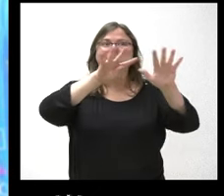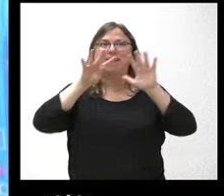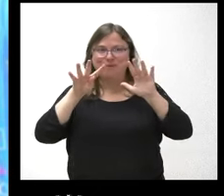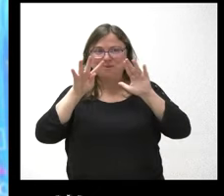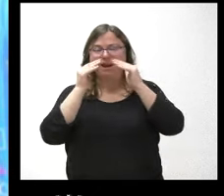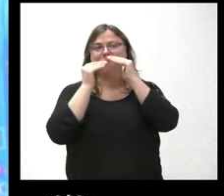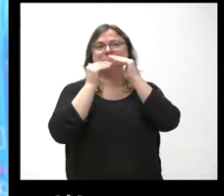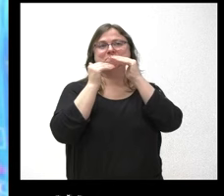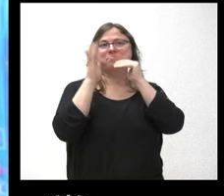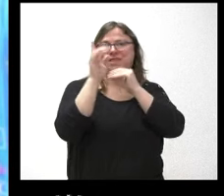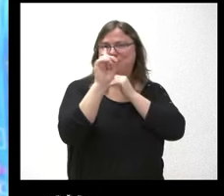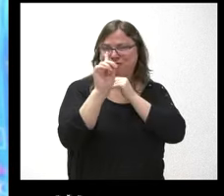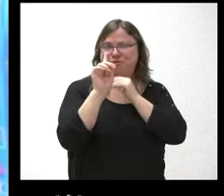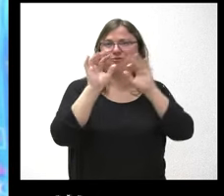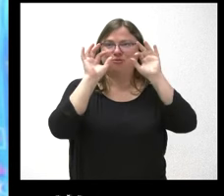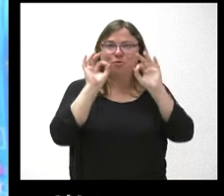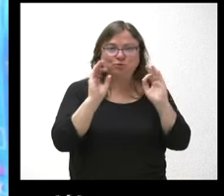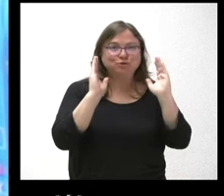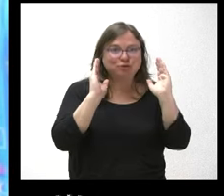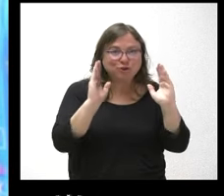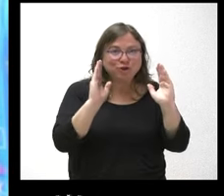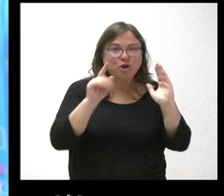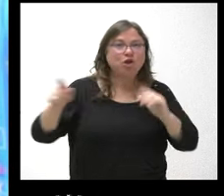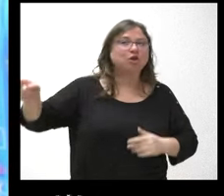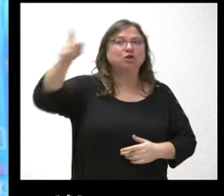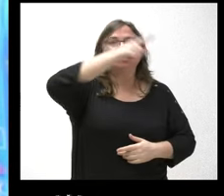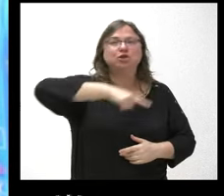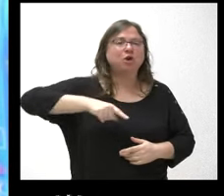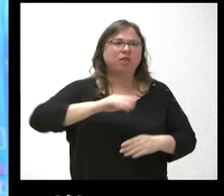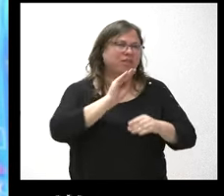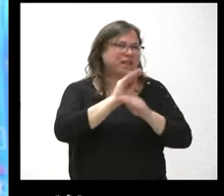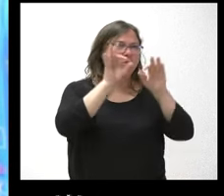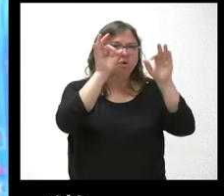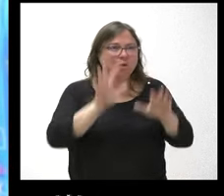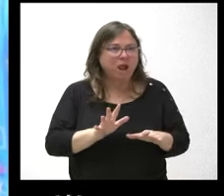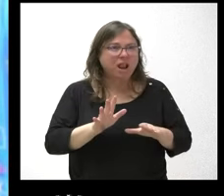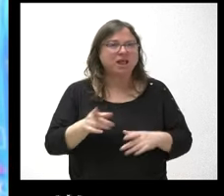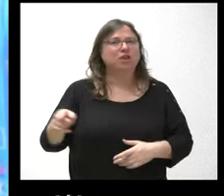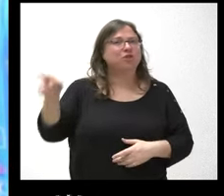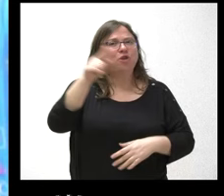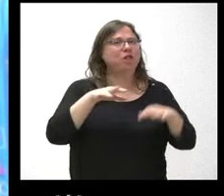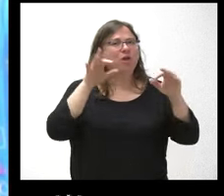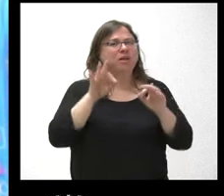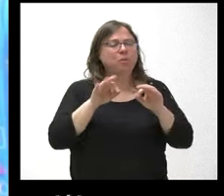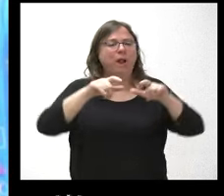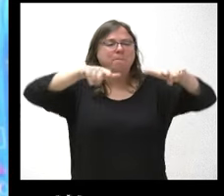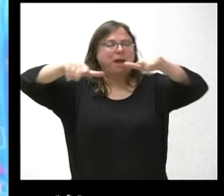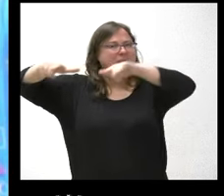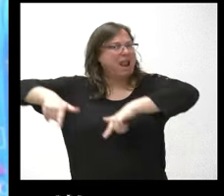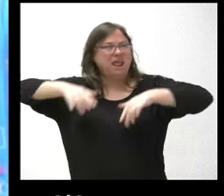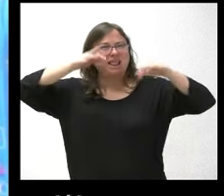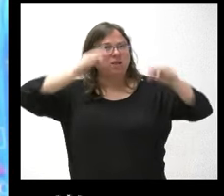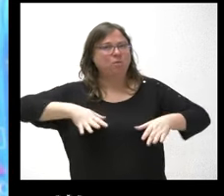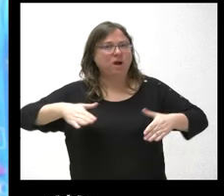la competencia de la Junta de Castilla y León, todos ellos con idéntica inversión, todos ellos con idéntico número de paneles, todos ellos